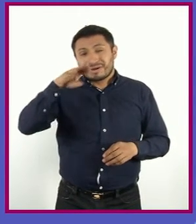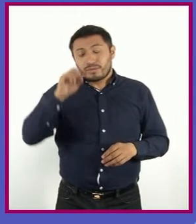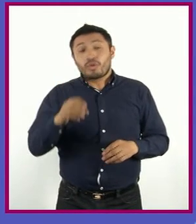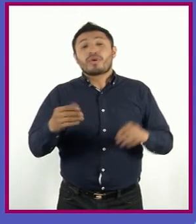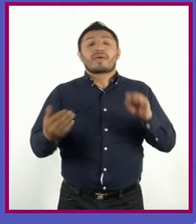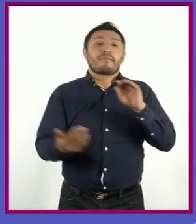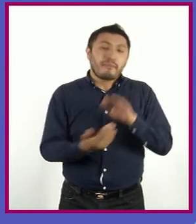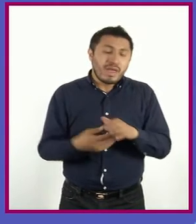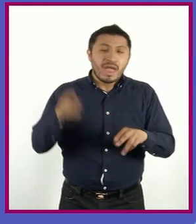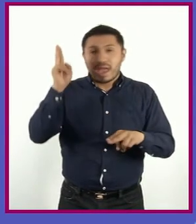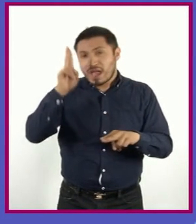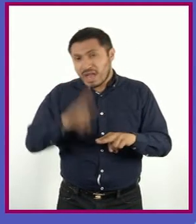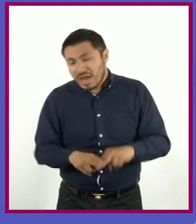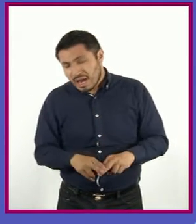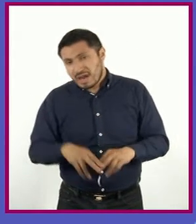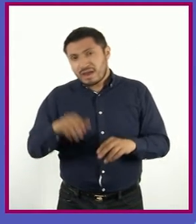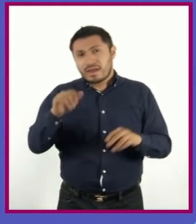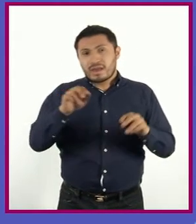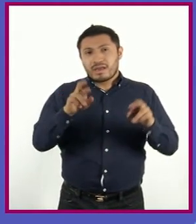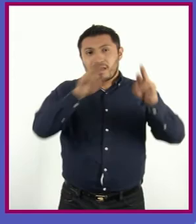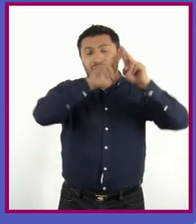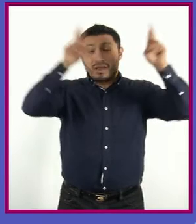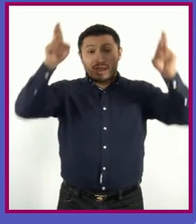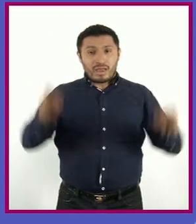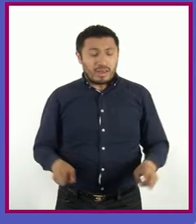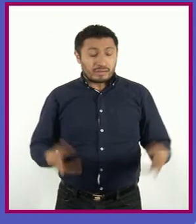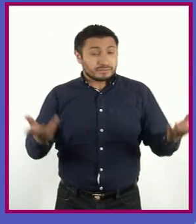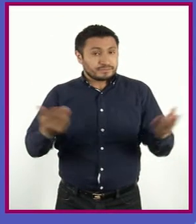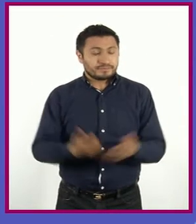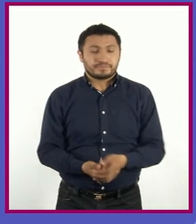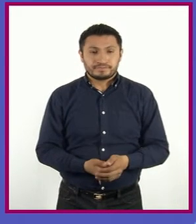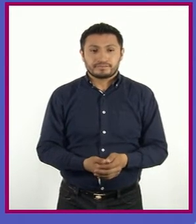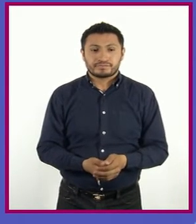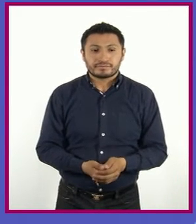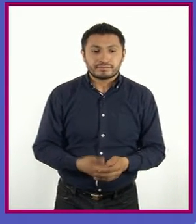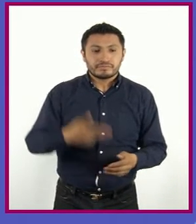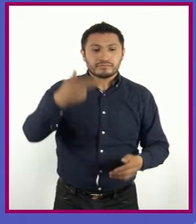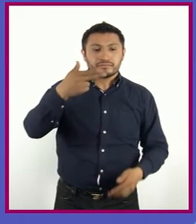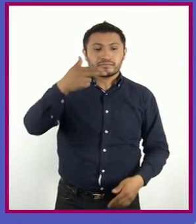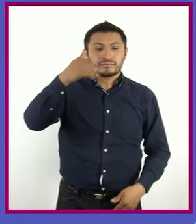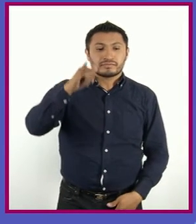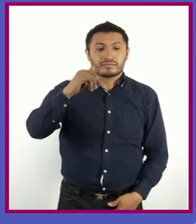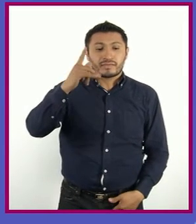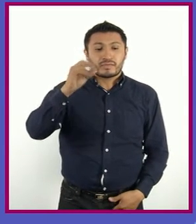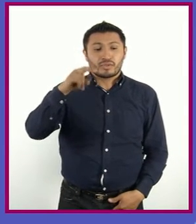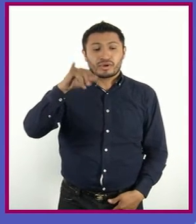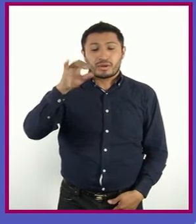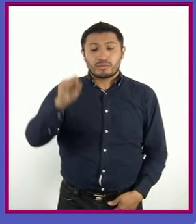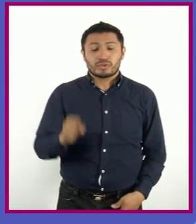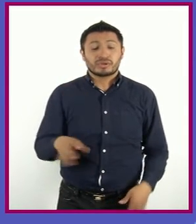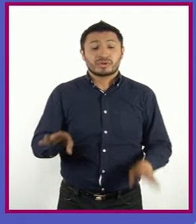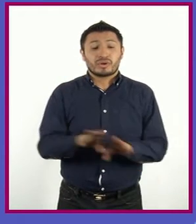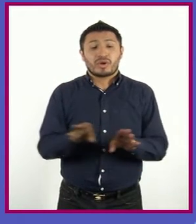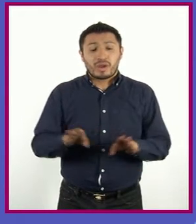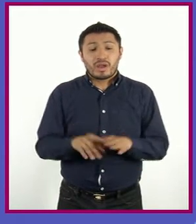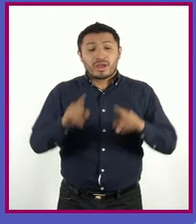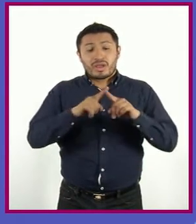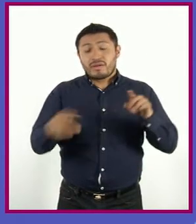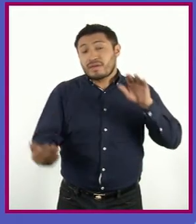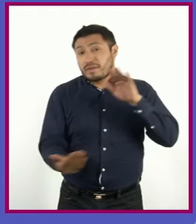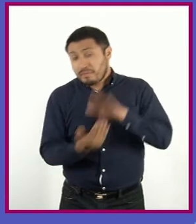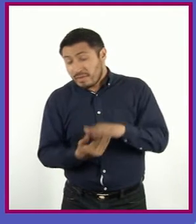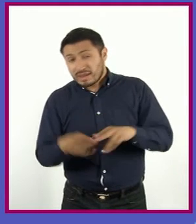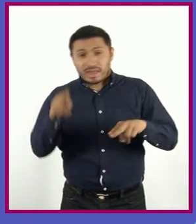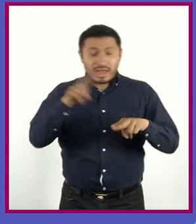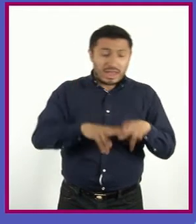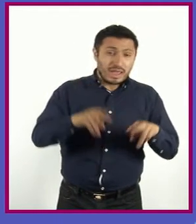mesa, silla, armario. Los hipónimos, que es lo opuesto al hiperónimo, mesa,